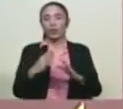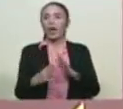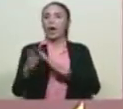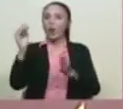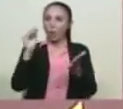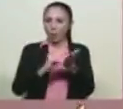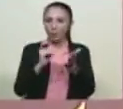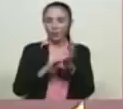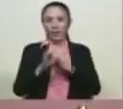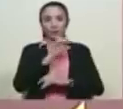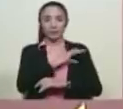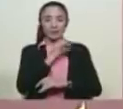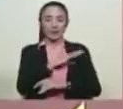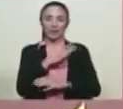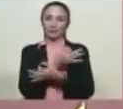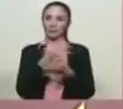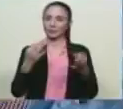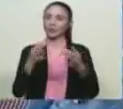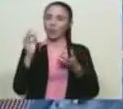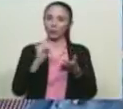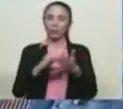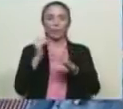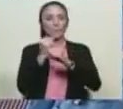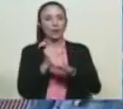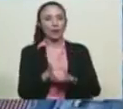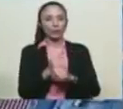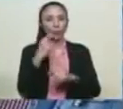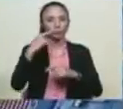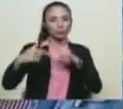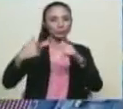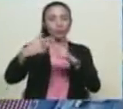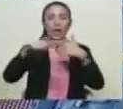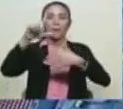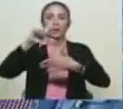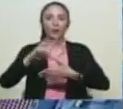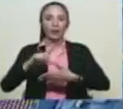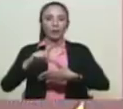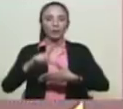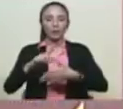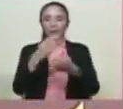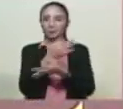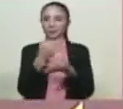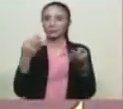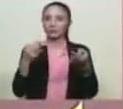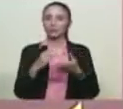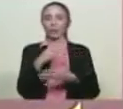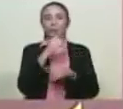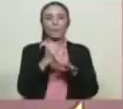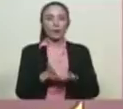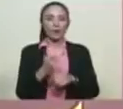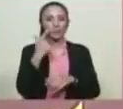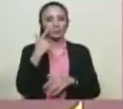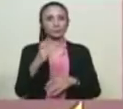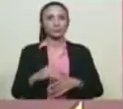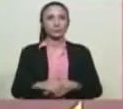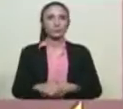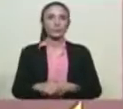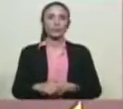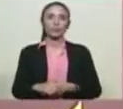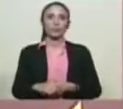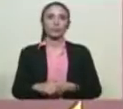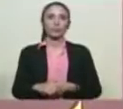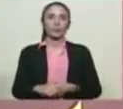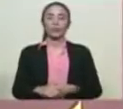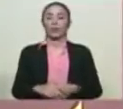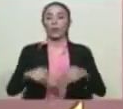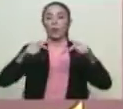volverá el Chile grande. Ustedes verán, América Latina la grande. Bueno, hoy estamos,